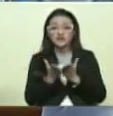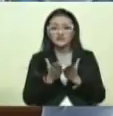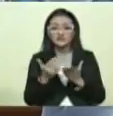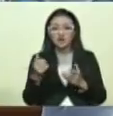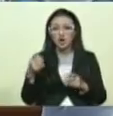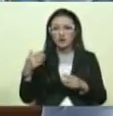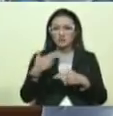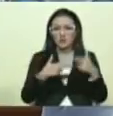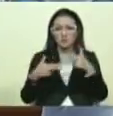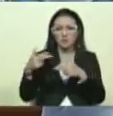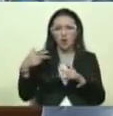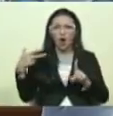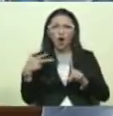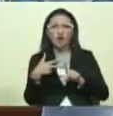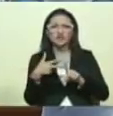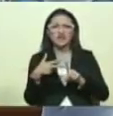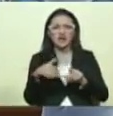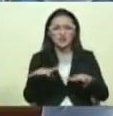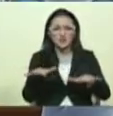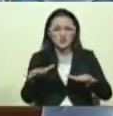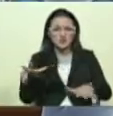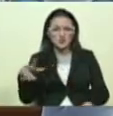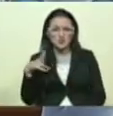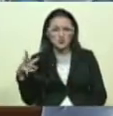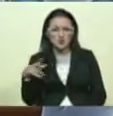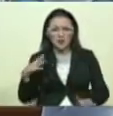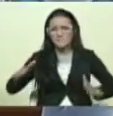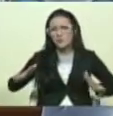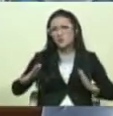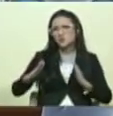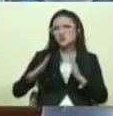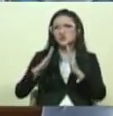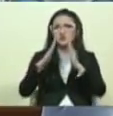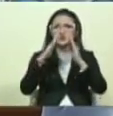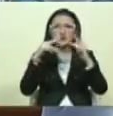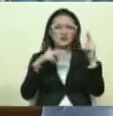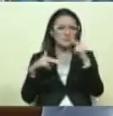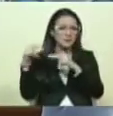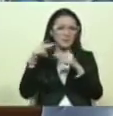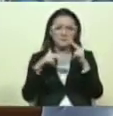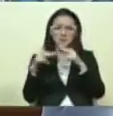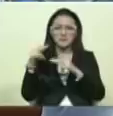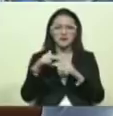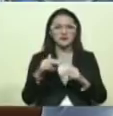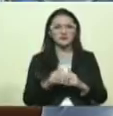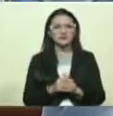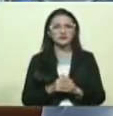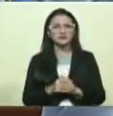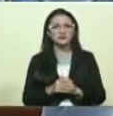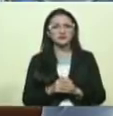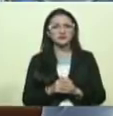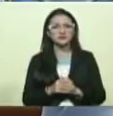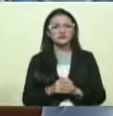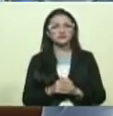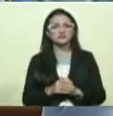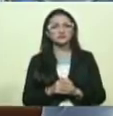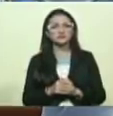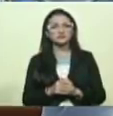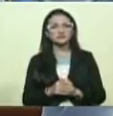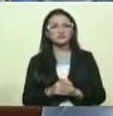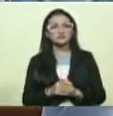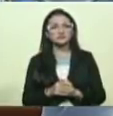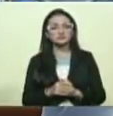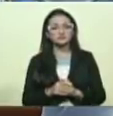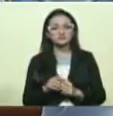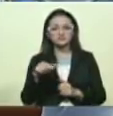hotel y torres residenciales sin que le declare eso al fisco de